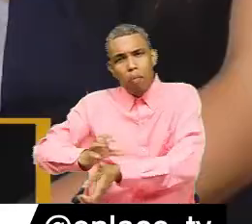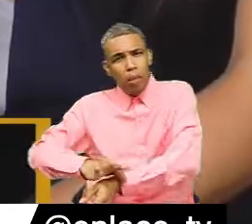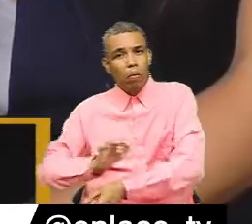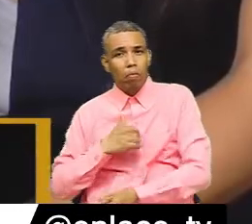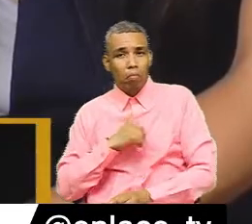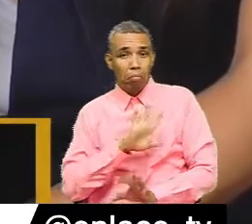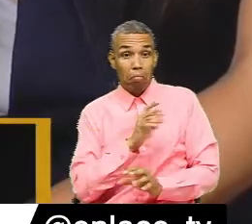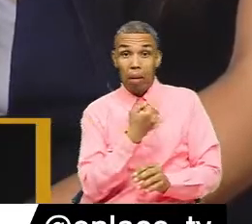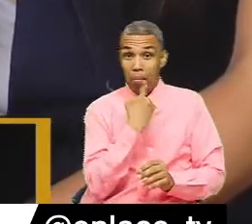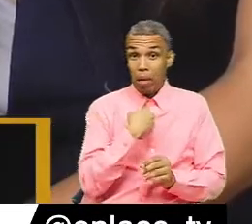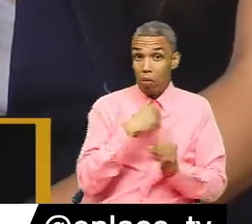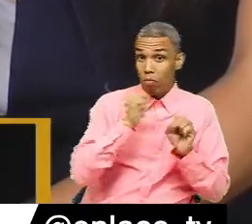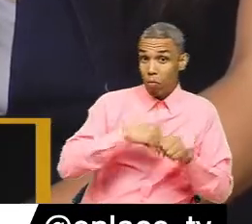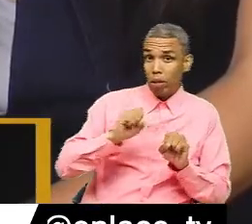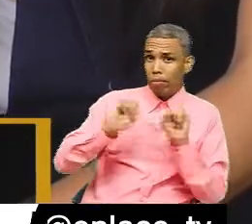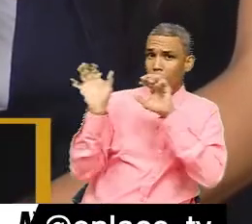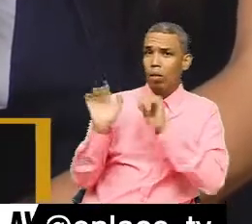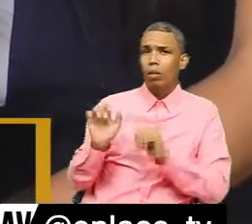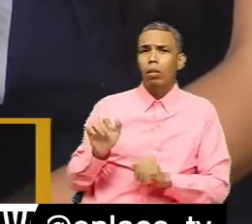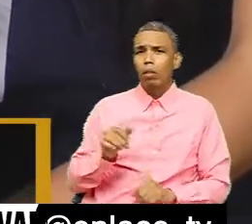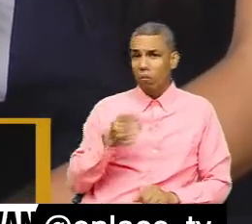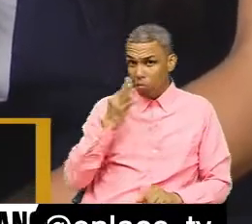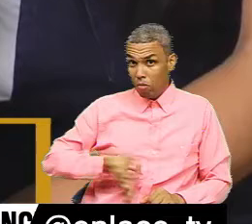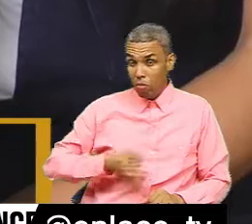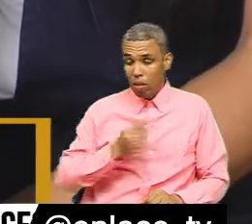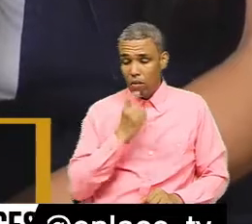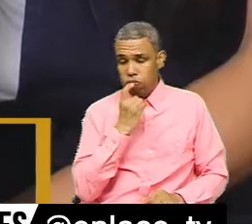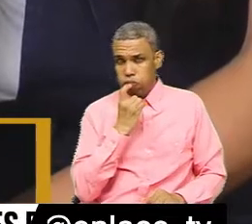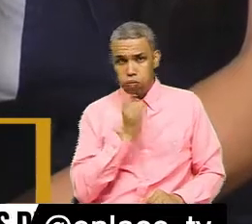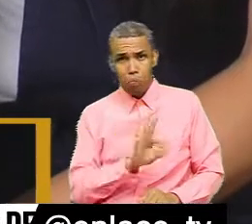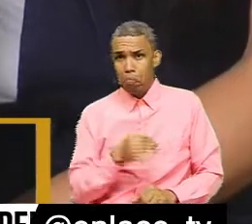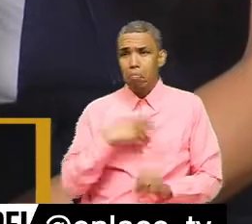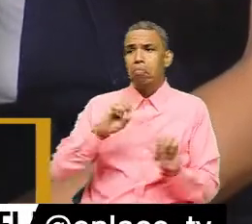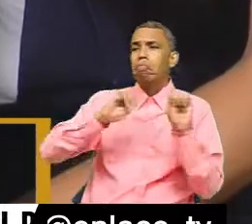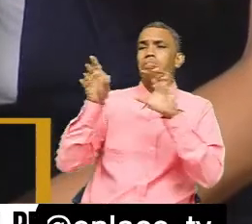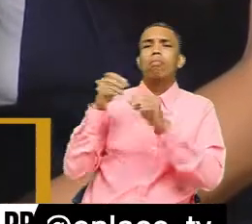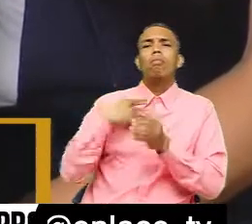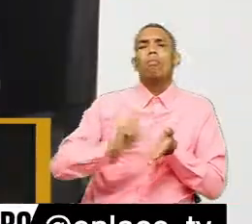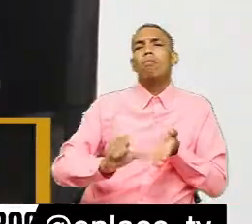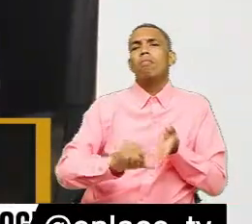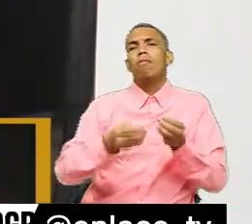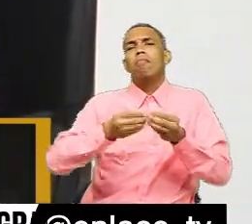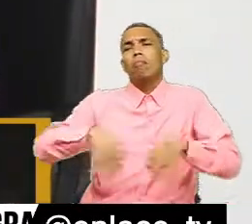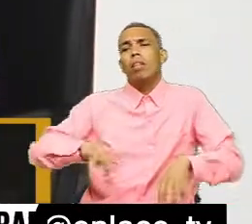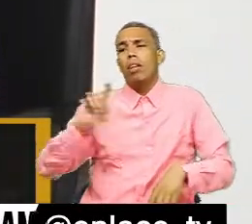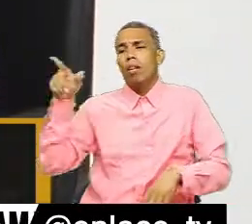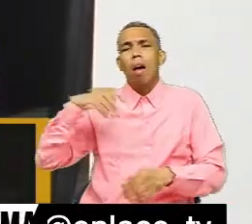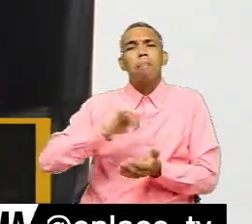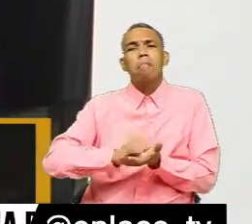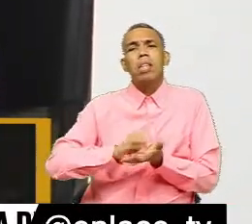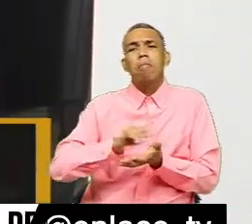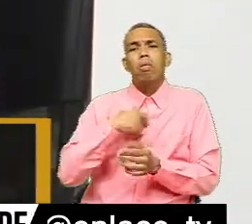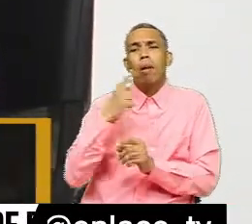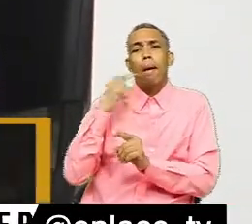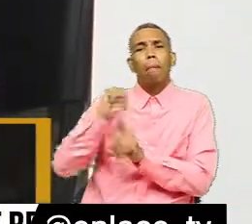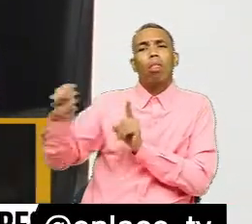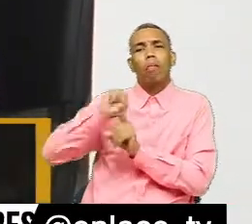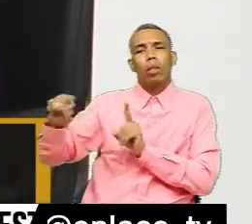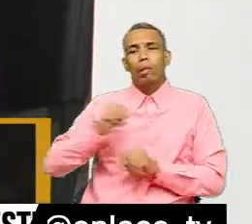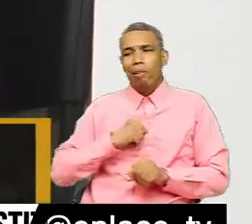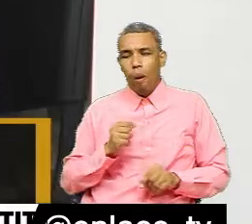Salud. Luego de varios meses sin el debido tratamiento que la entidad Café Salud debía prestarle, el pequeño ha venido sufriendo automutilación, un